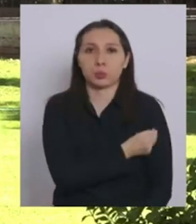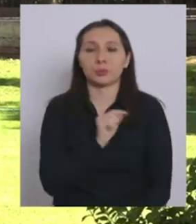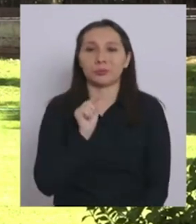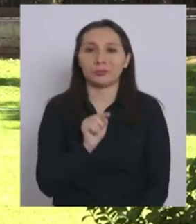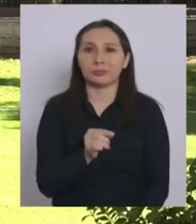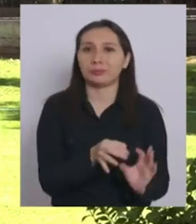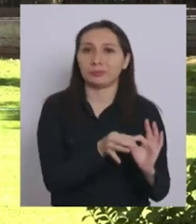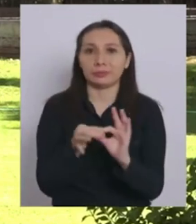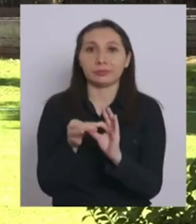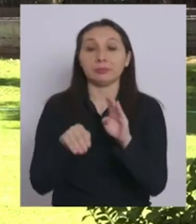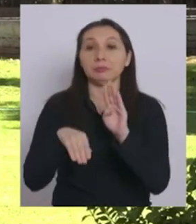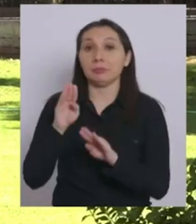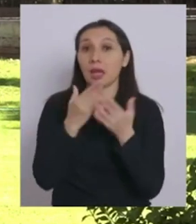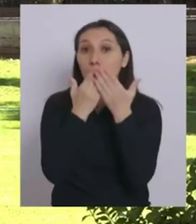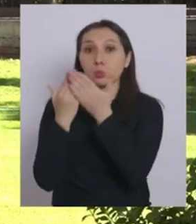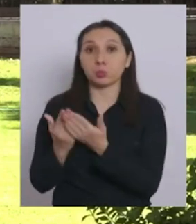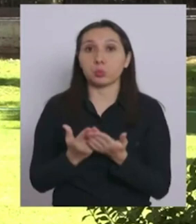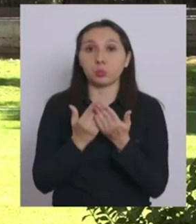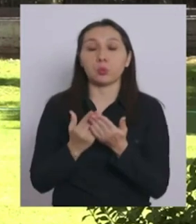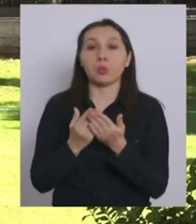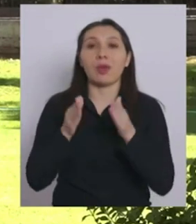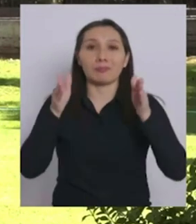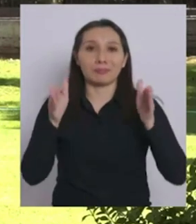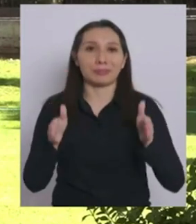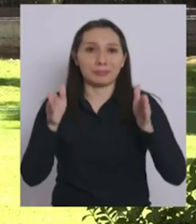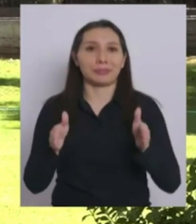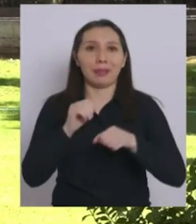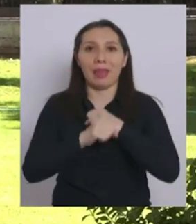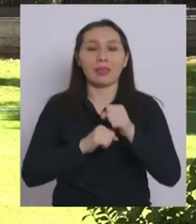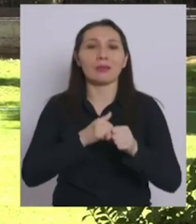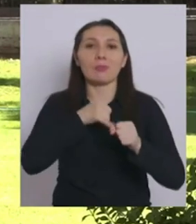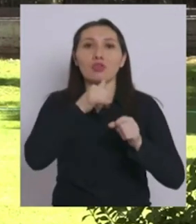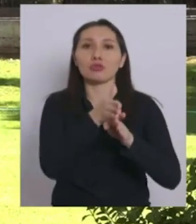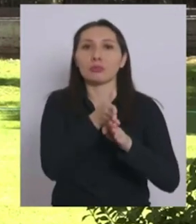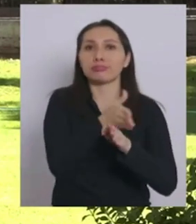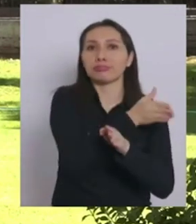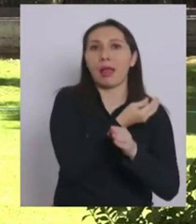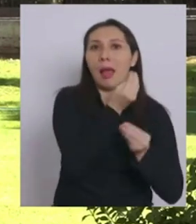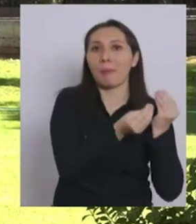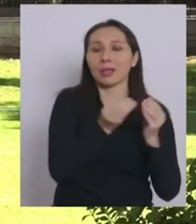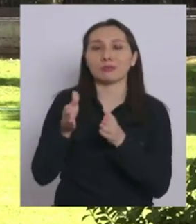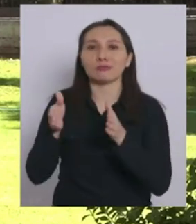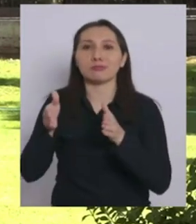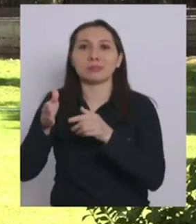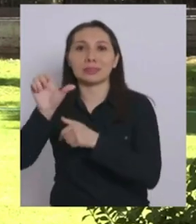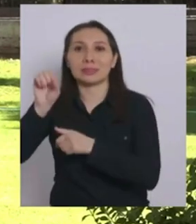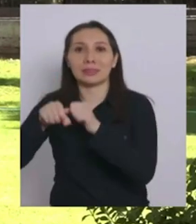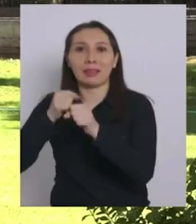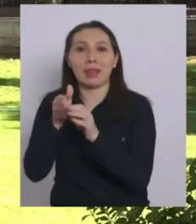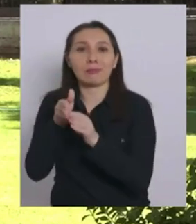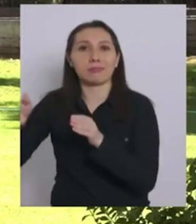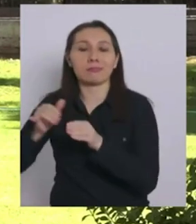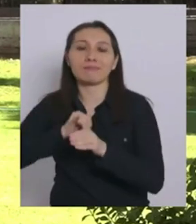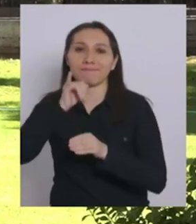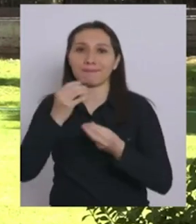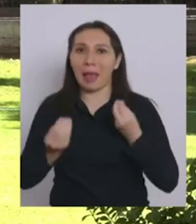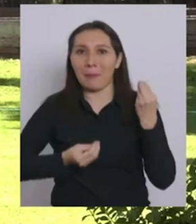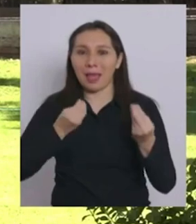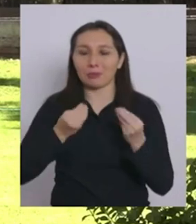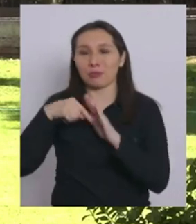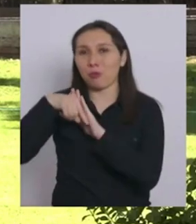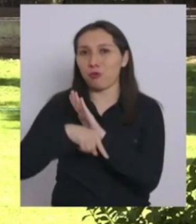ver con que la mayoría de los estudios fueron en esa y no hay un detalle específico con respecto a las edades